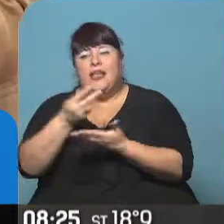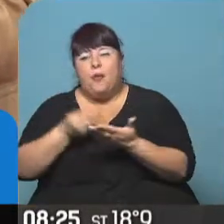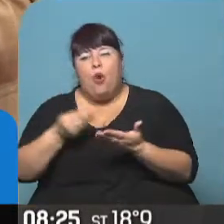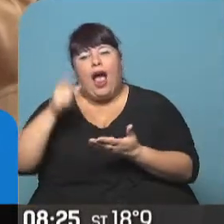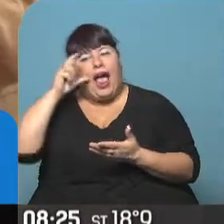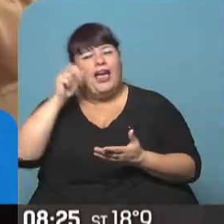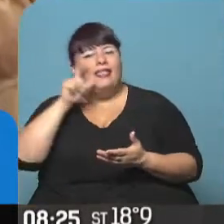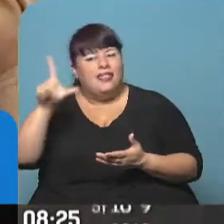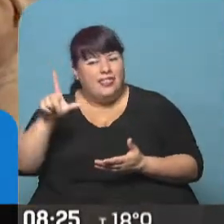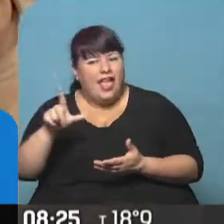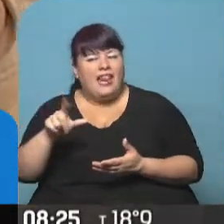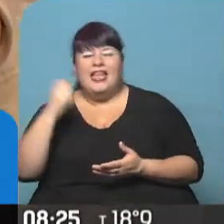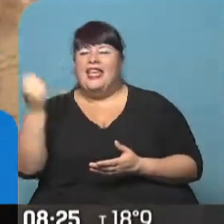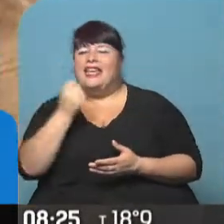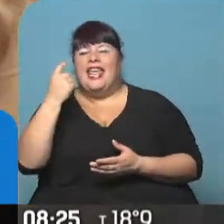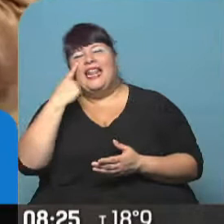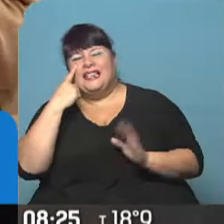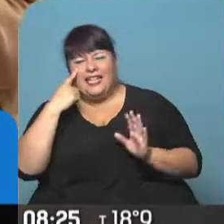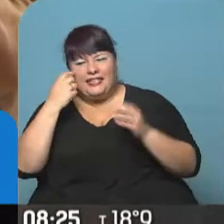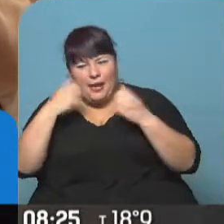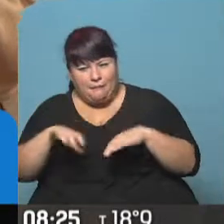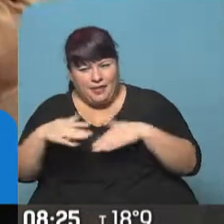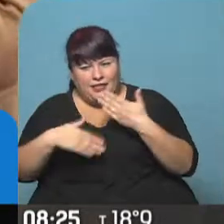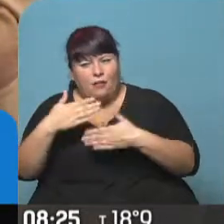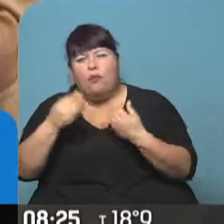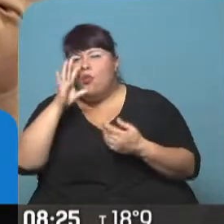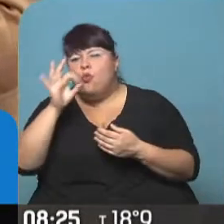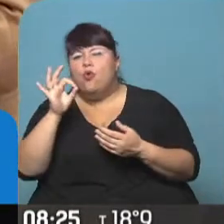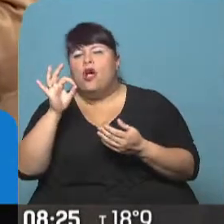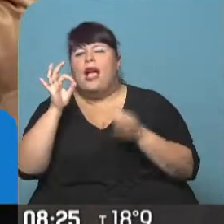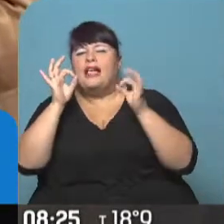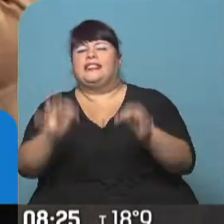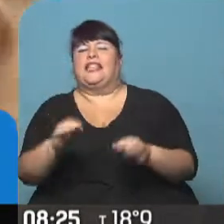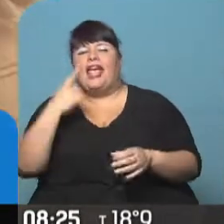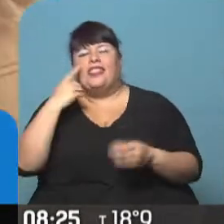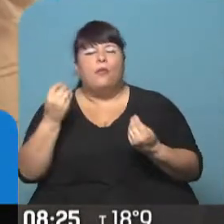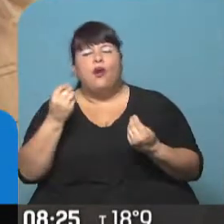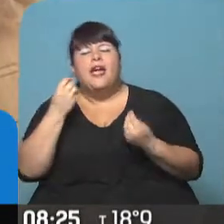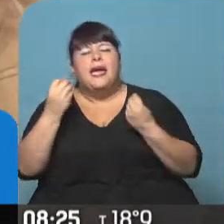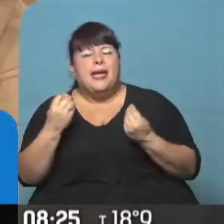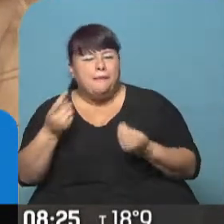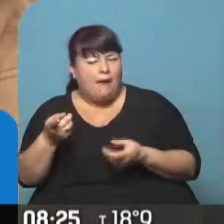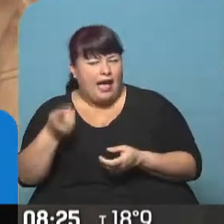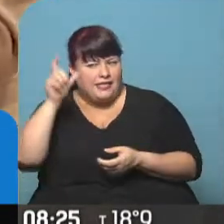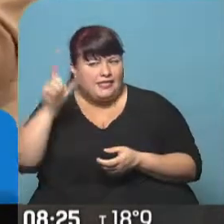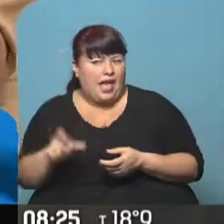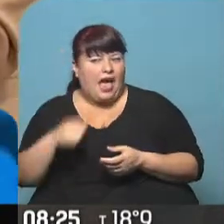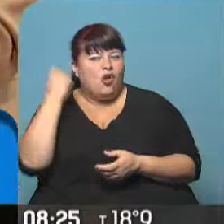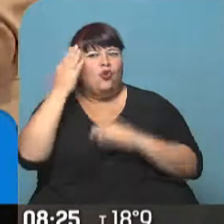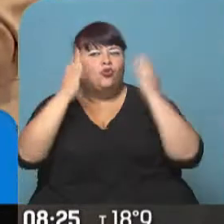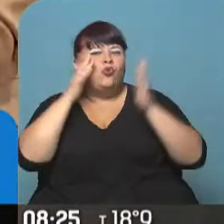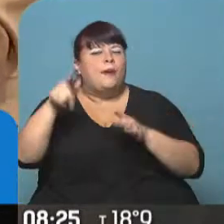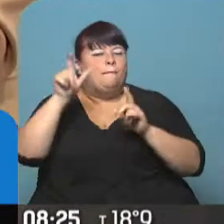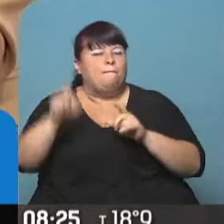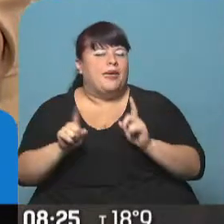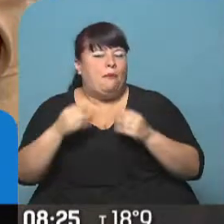Entel, y quería ser intendente en las primeras épocas. ¿Por qué nunca llega a esto? ¿Y qué ocurre con esas aspiraciones